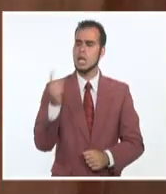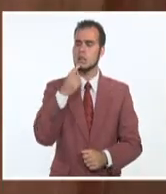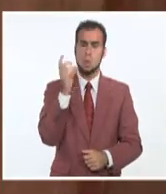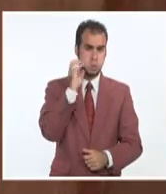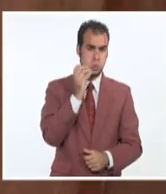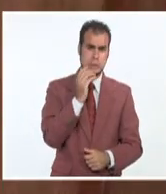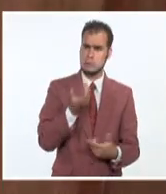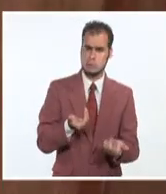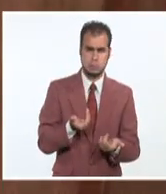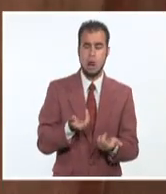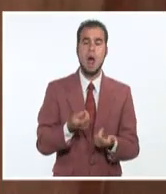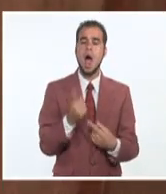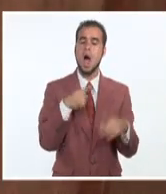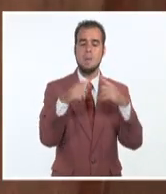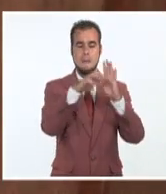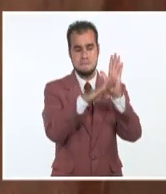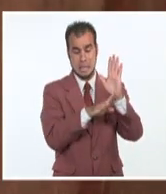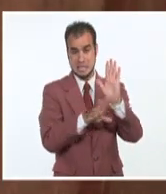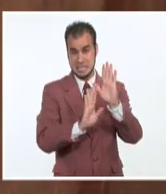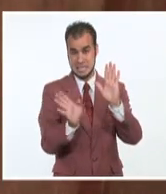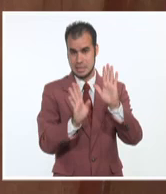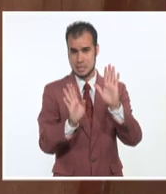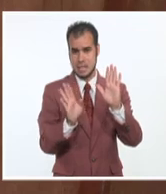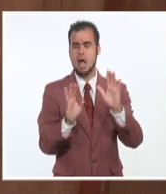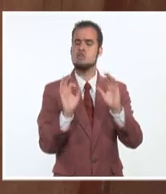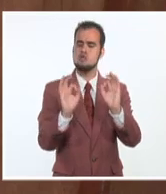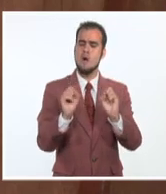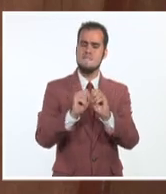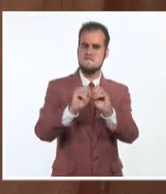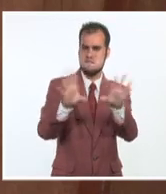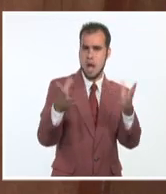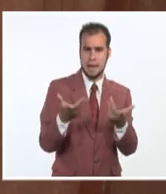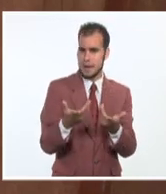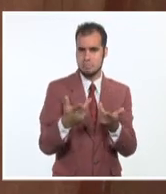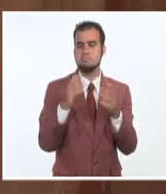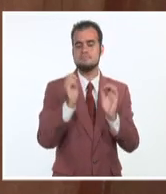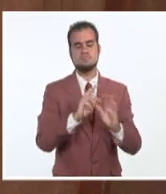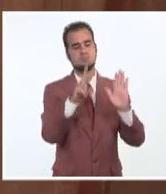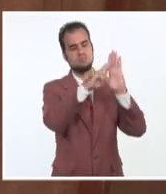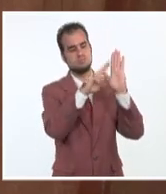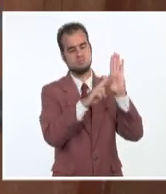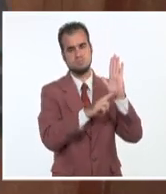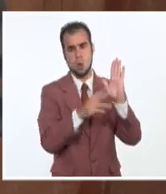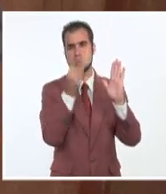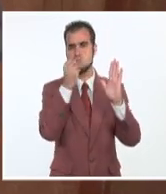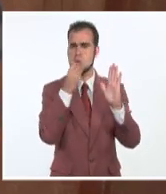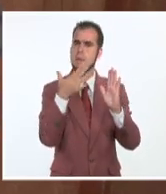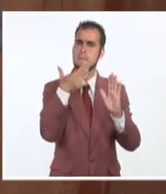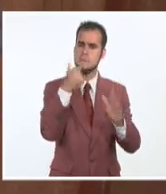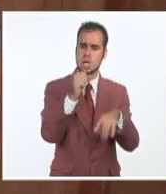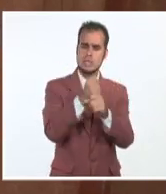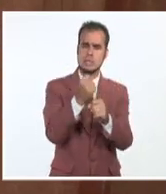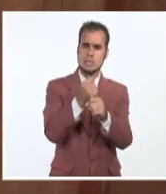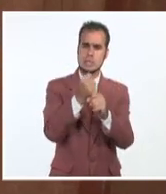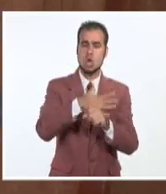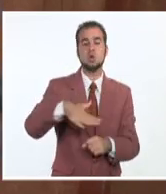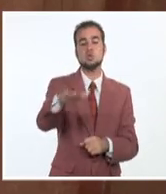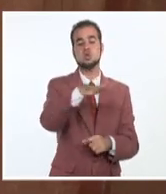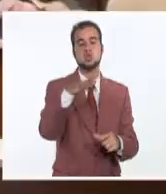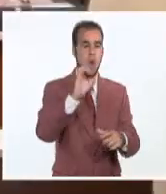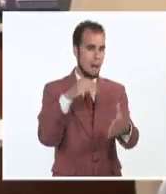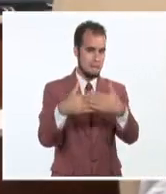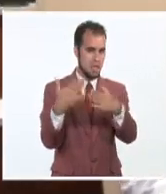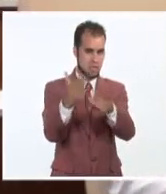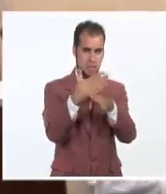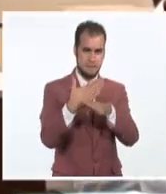de las medidas diseñadas, se emitirán en un mismo momento las normativas para el perfeccionamiento de todos los actores. A